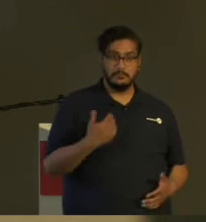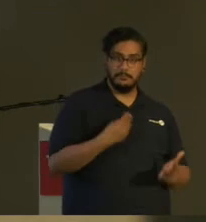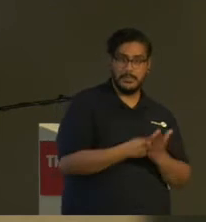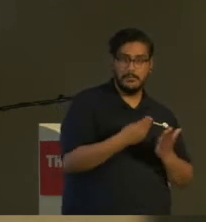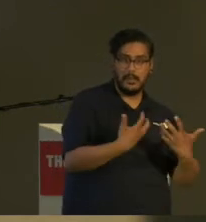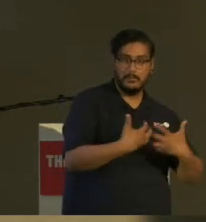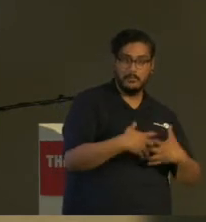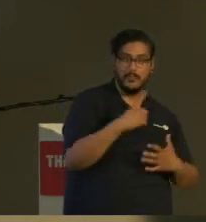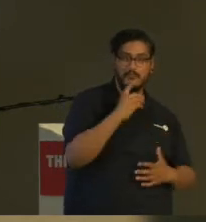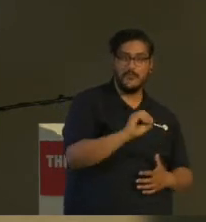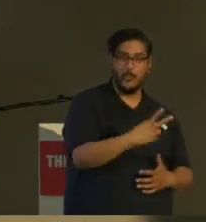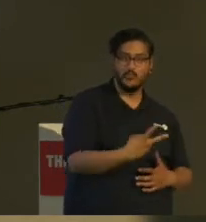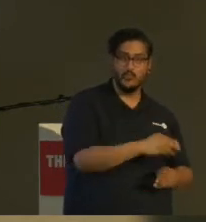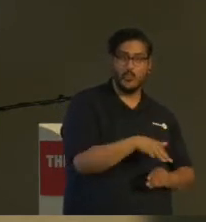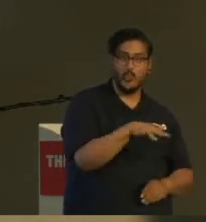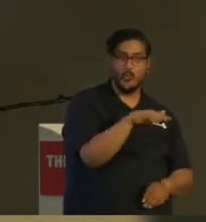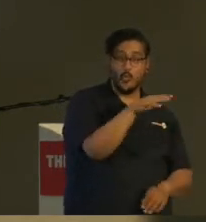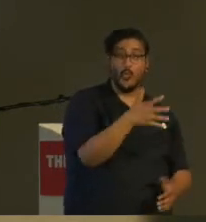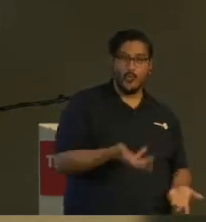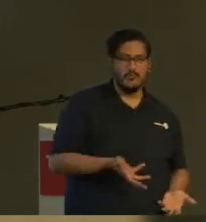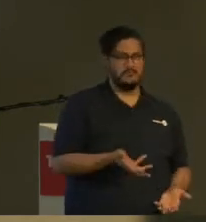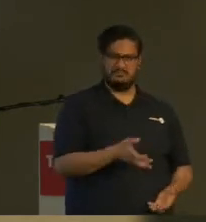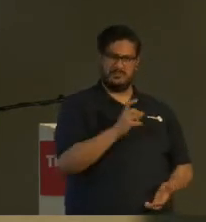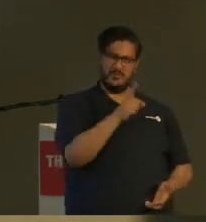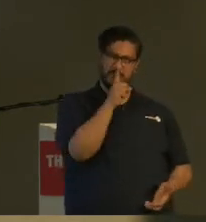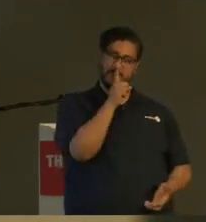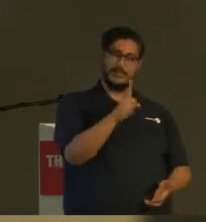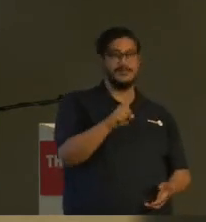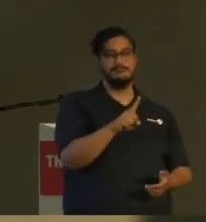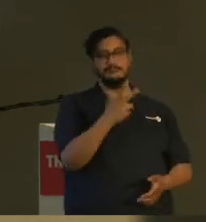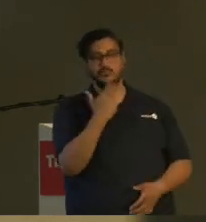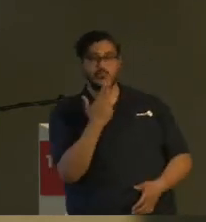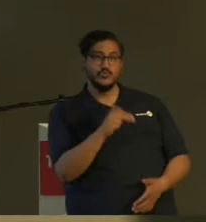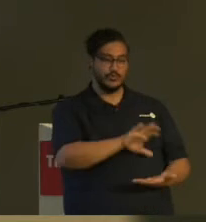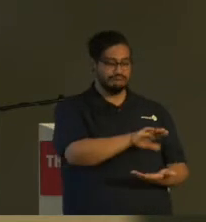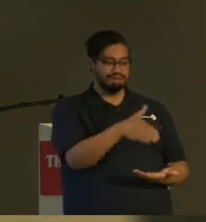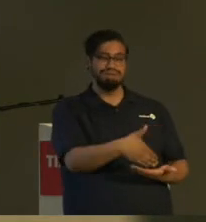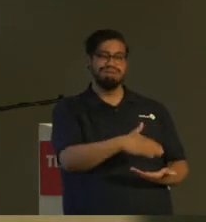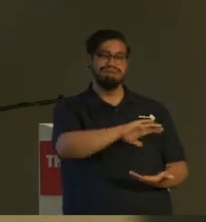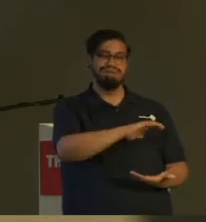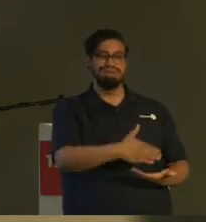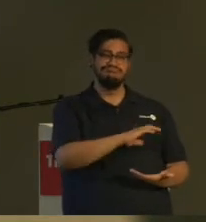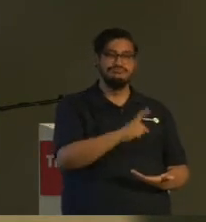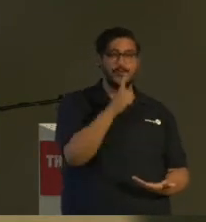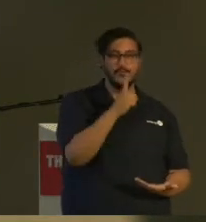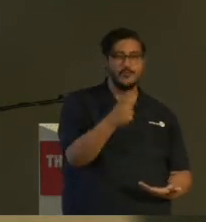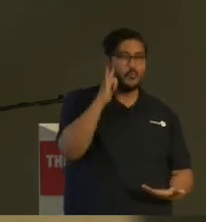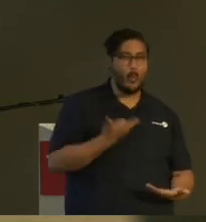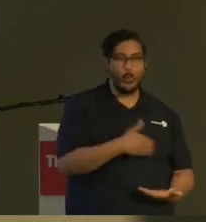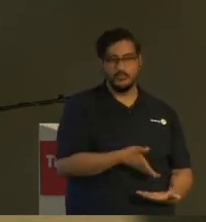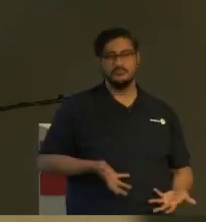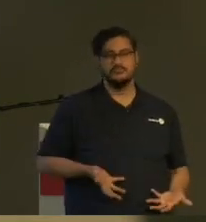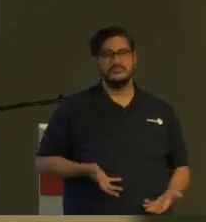el oxígeno que simulaban cofres de tesoro olvidados en el fondo del mar. Hallé también motorcitos en forma de